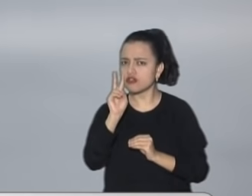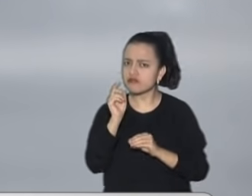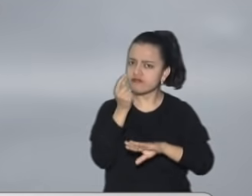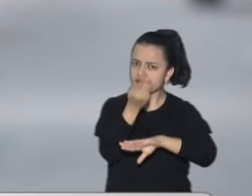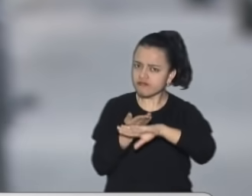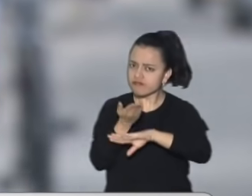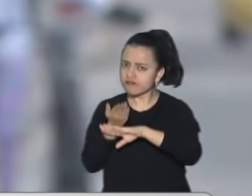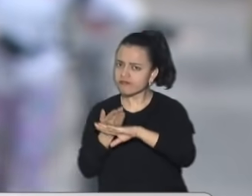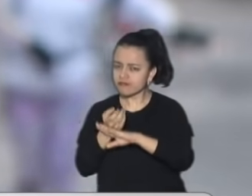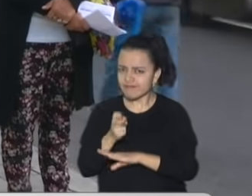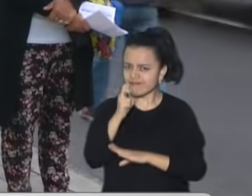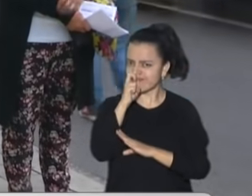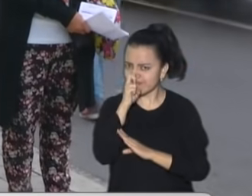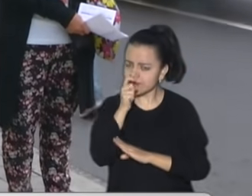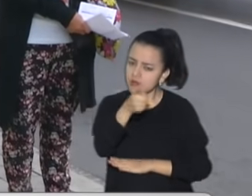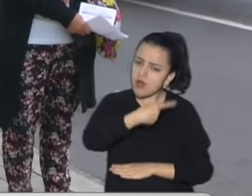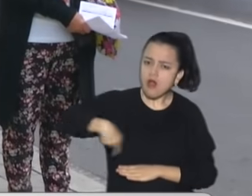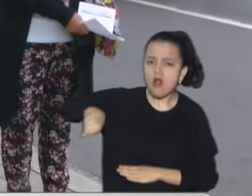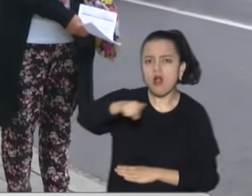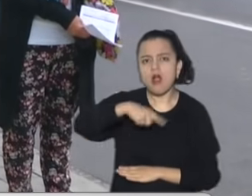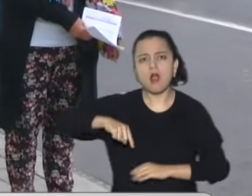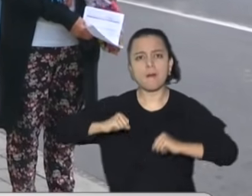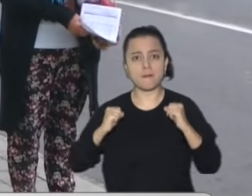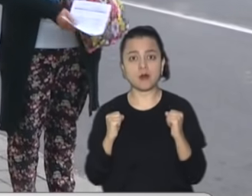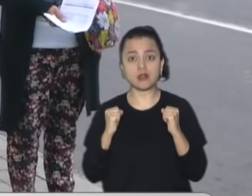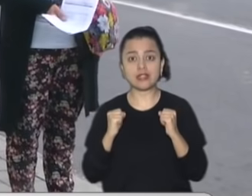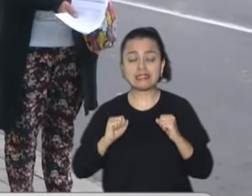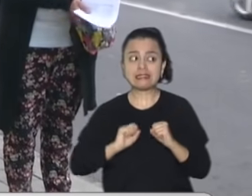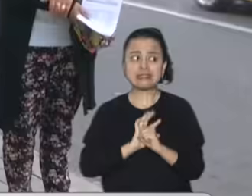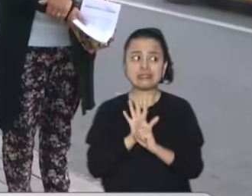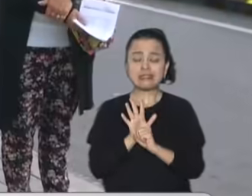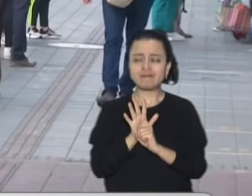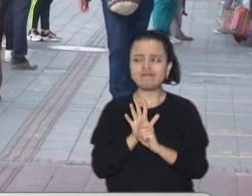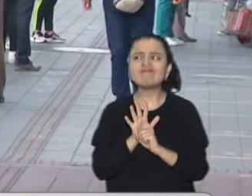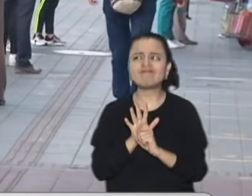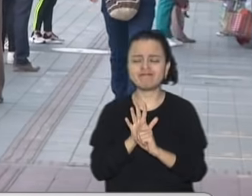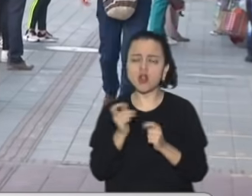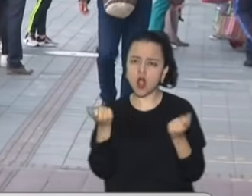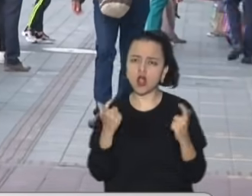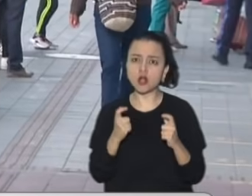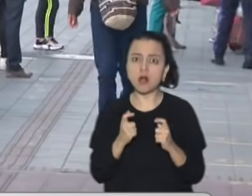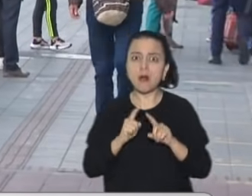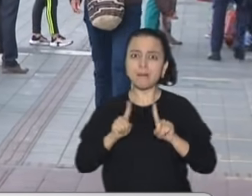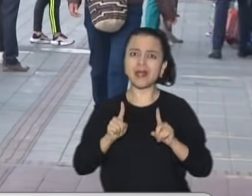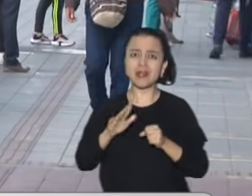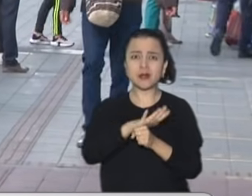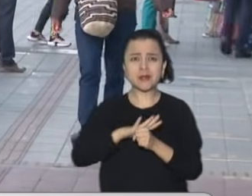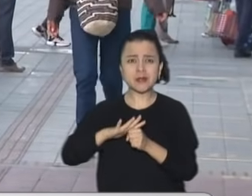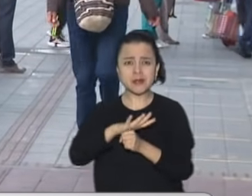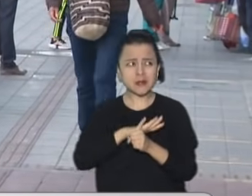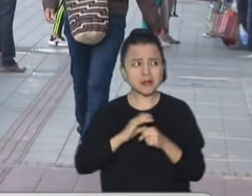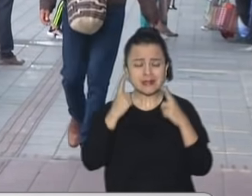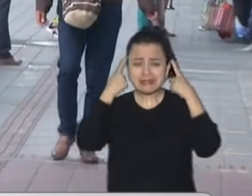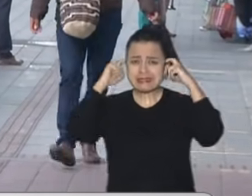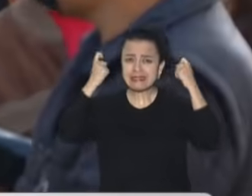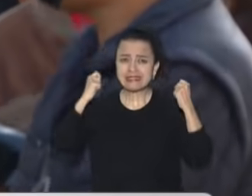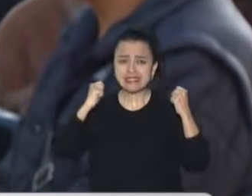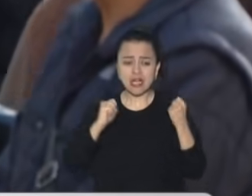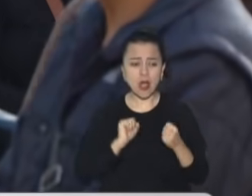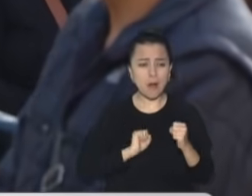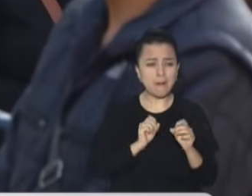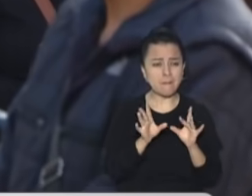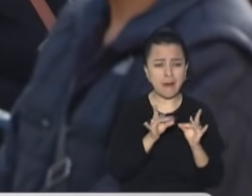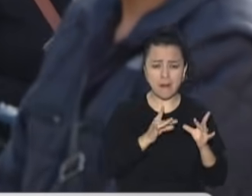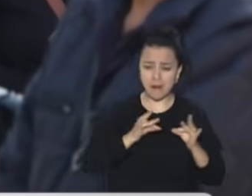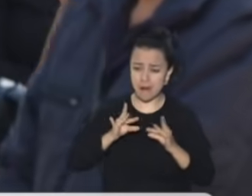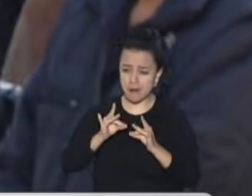para este segundo pico de la pandemia, el cual nos tiene en una situación preocupante, no solo en contagios diarios, sino también en la ocupación de camas UCI.